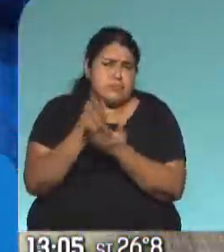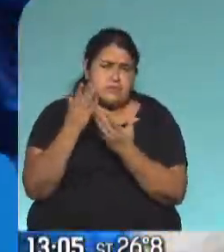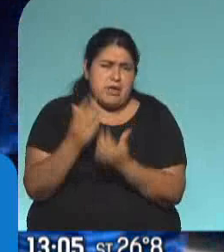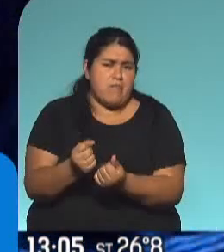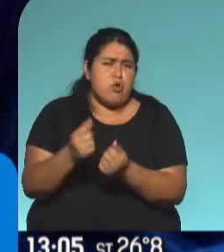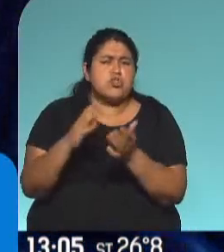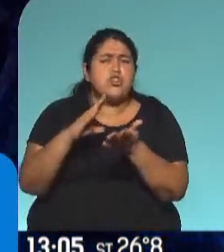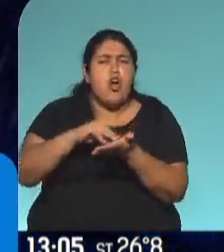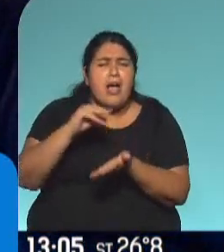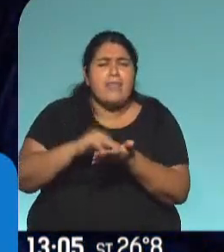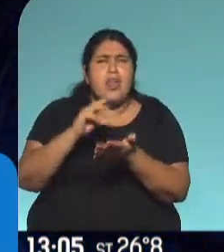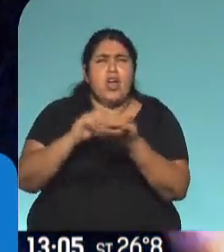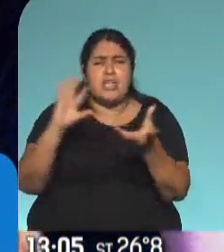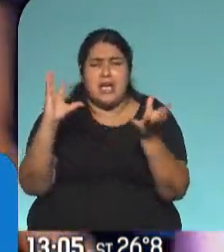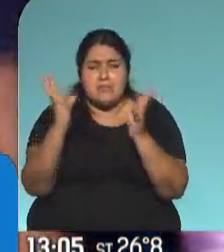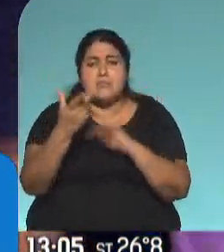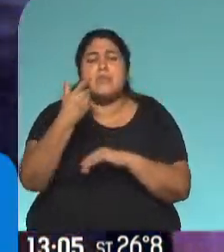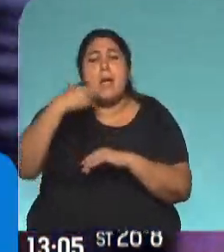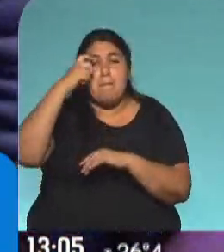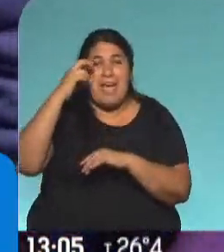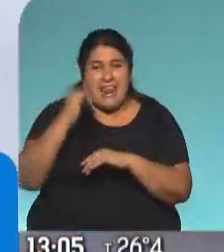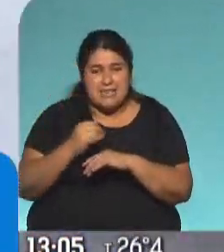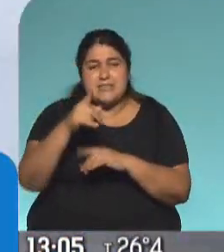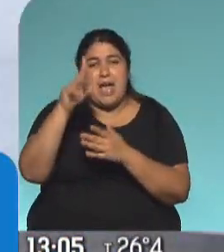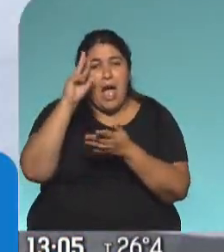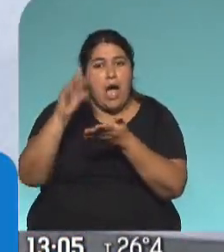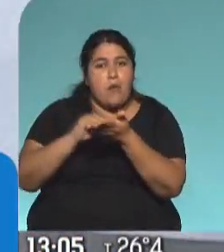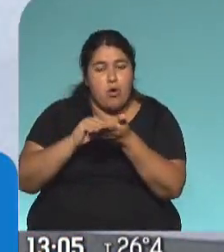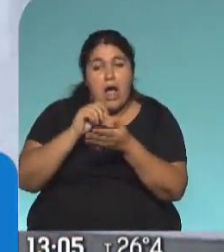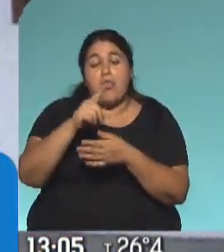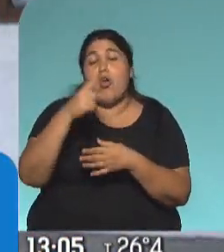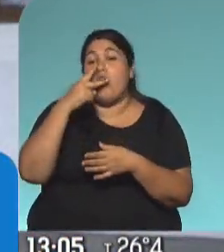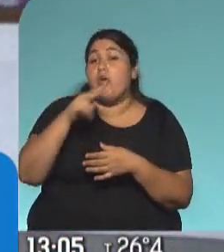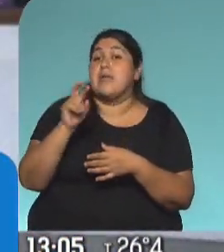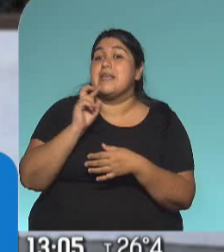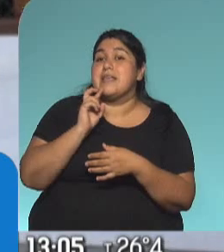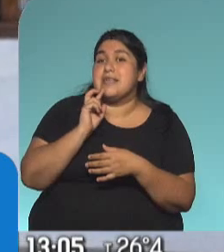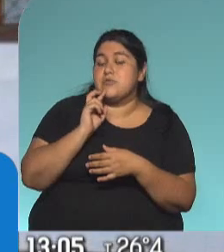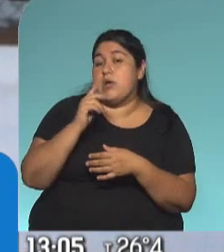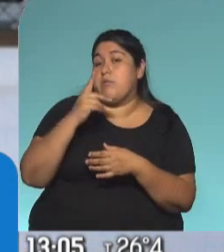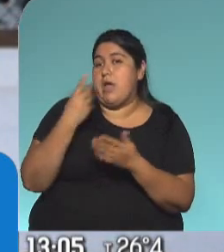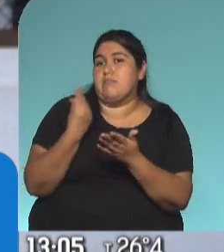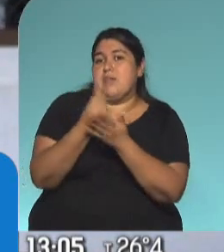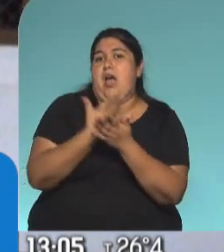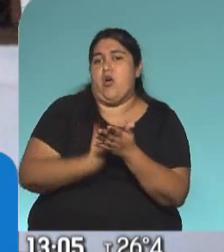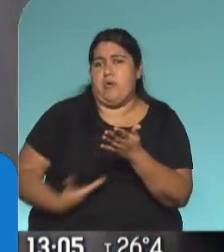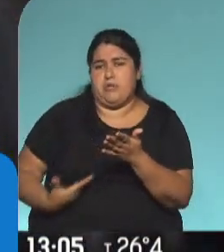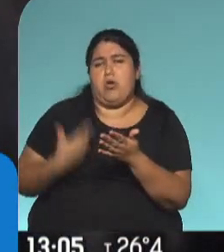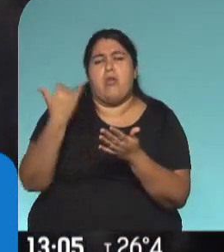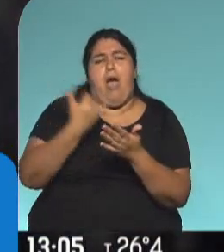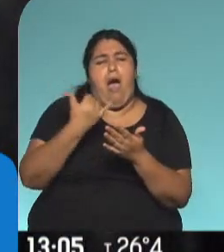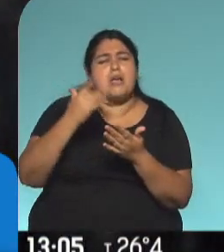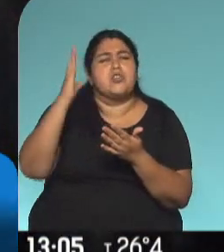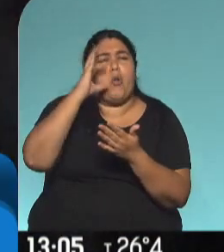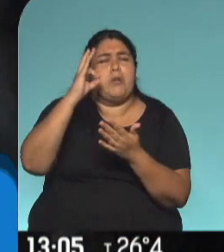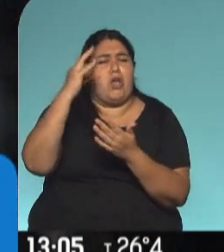ecología, Pérez, un abogado de 51 años electo en 2019 gobernador de Azuay, tiene posturas contradictorias a